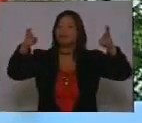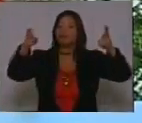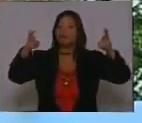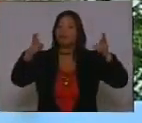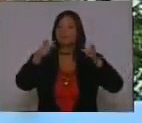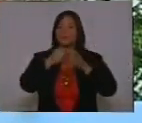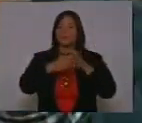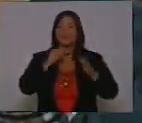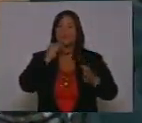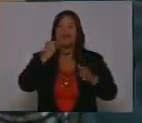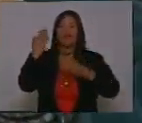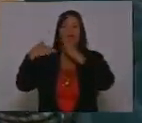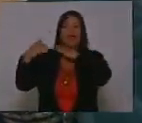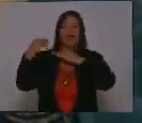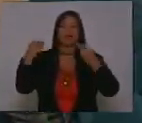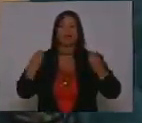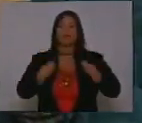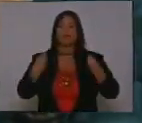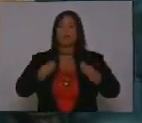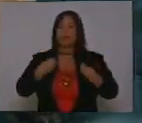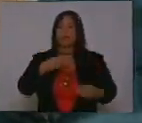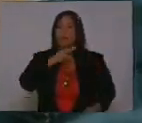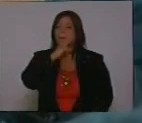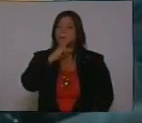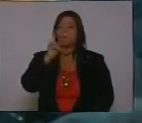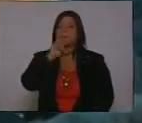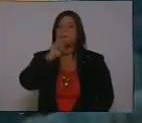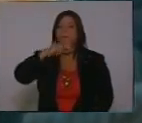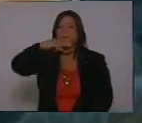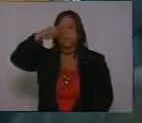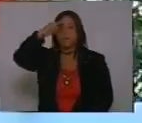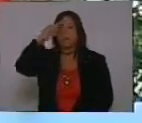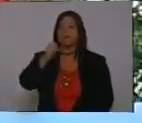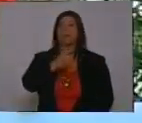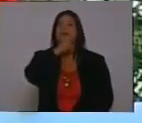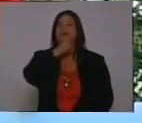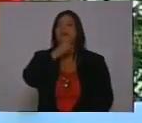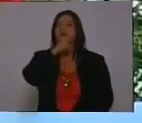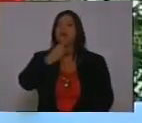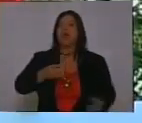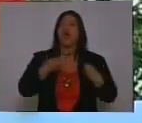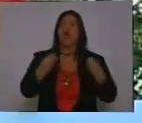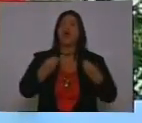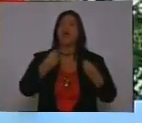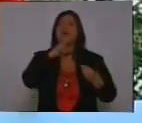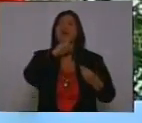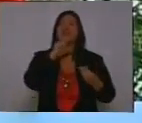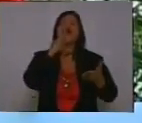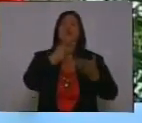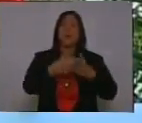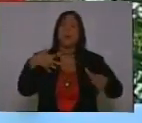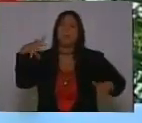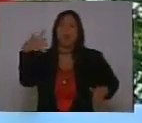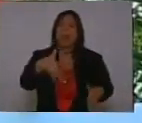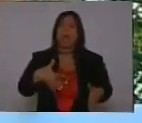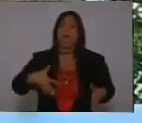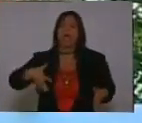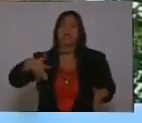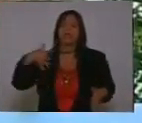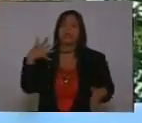la juventud que vivieron nuestros padres, que vivieron nuestros abuelos. ¿Cómo los denominaban a ellos? Los malandros,